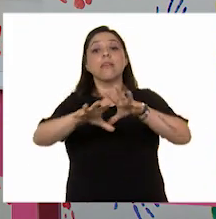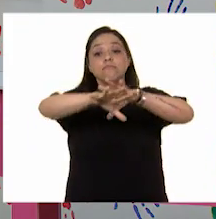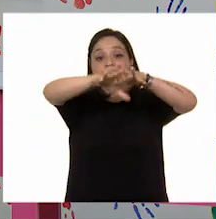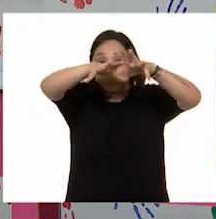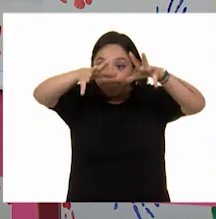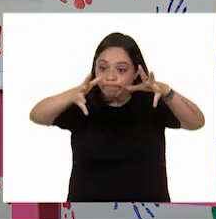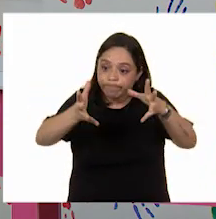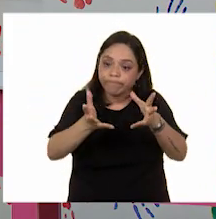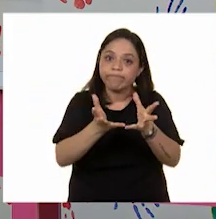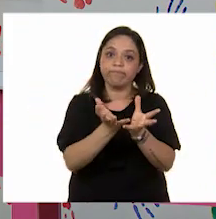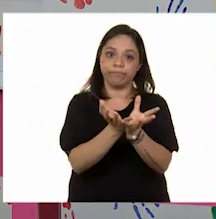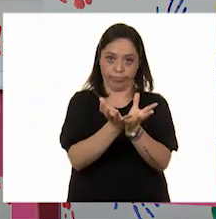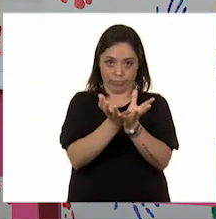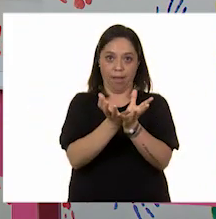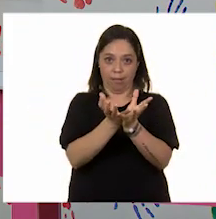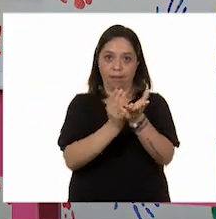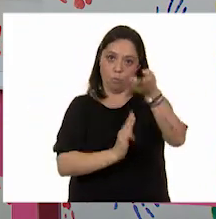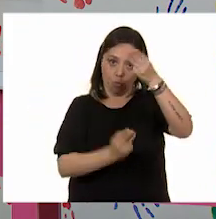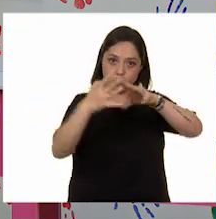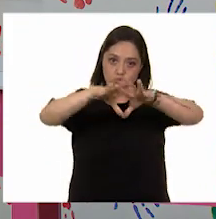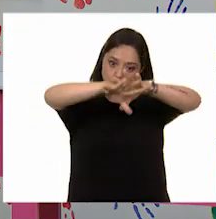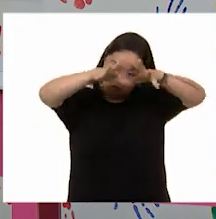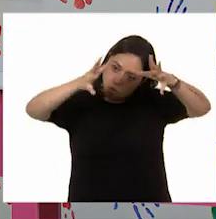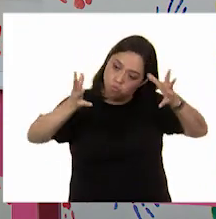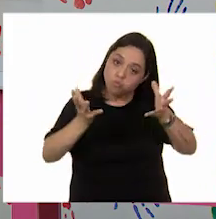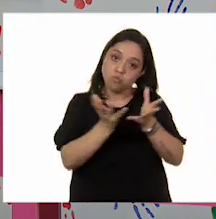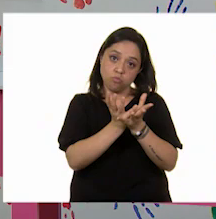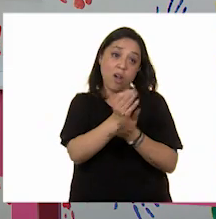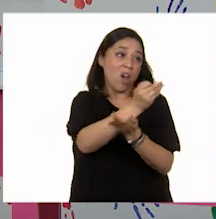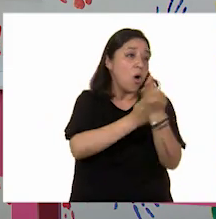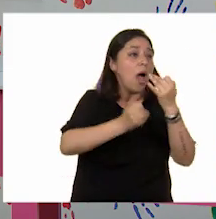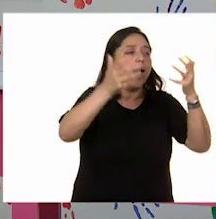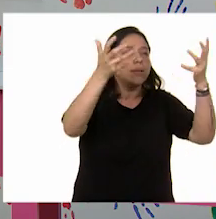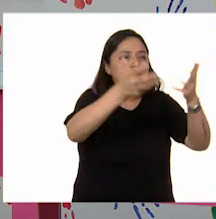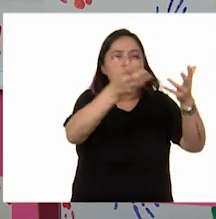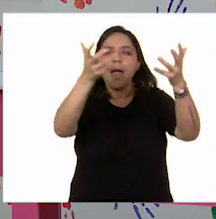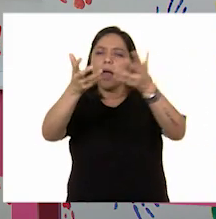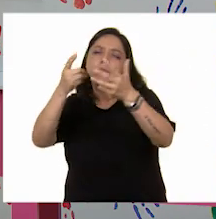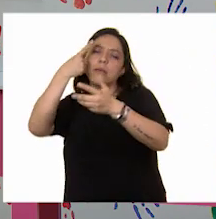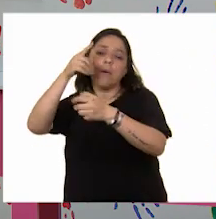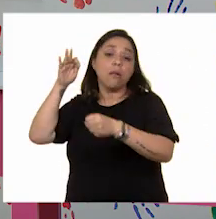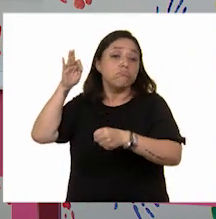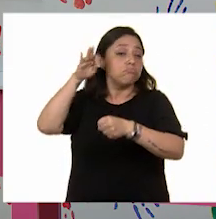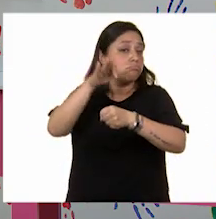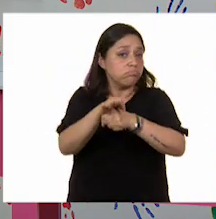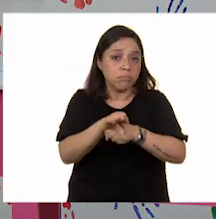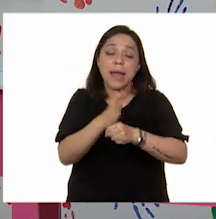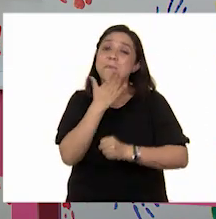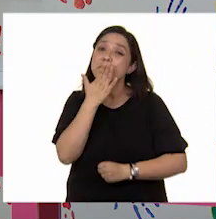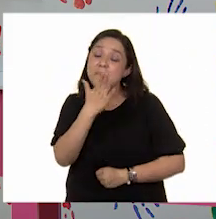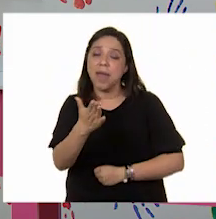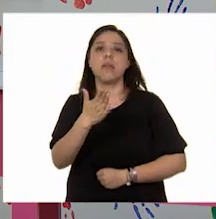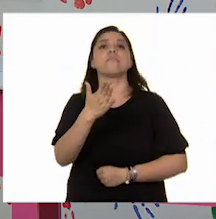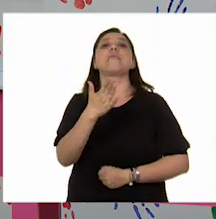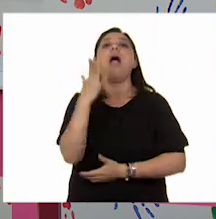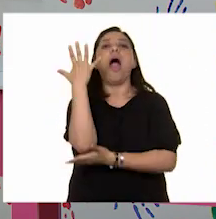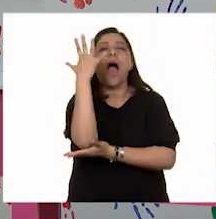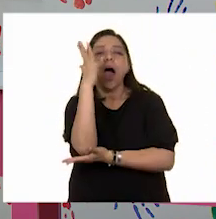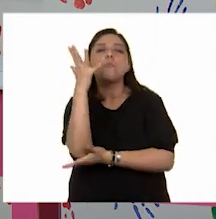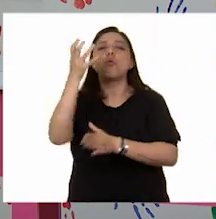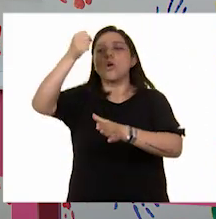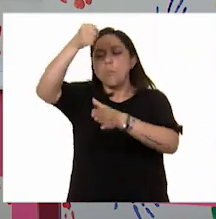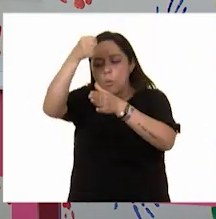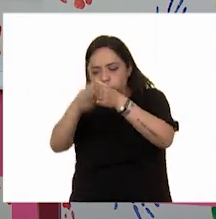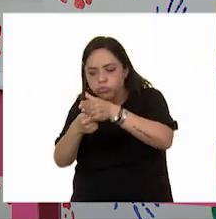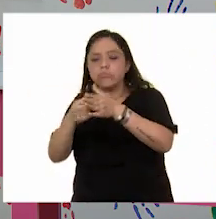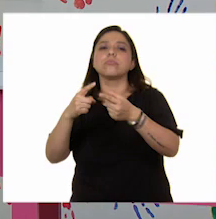y todas estas acciones que podemos hacer a favor de ellas son buenas. Plantar árboles, tener un